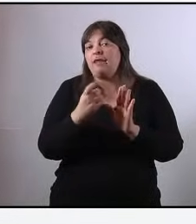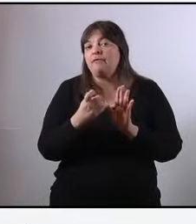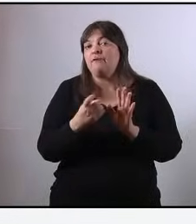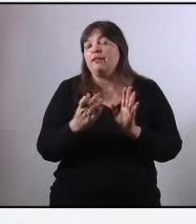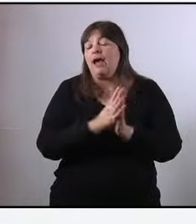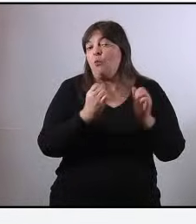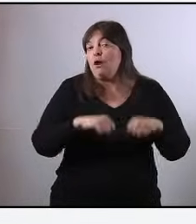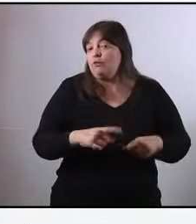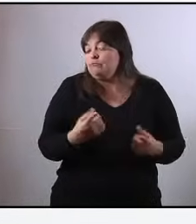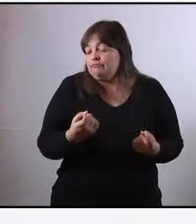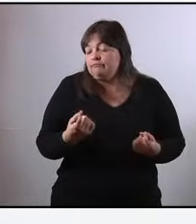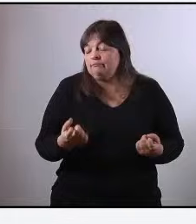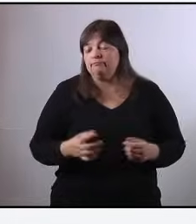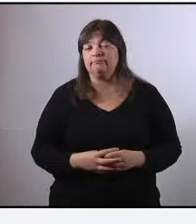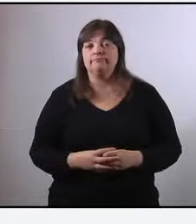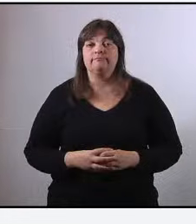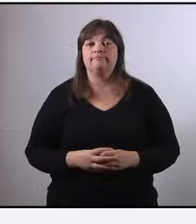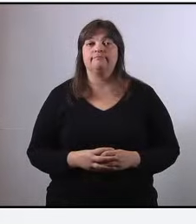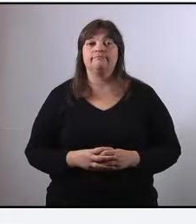acuerdo.